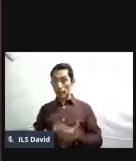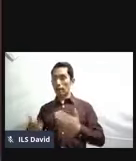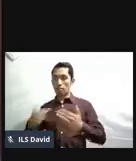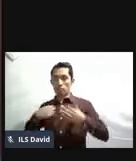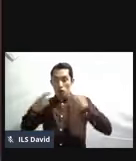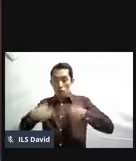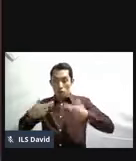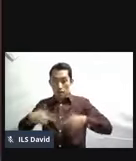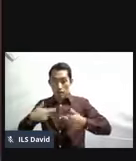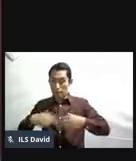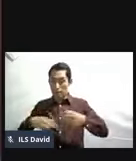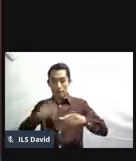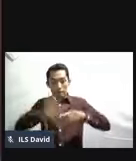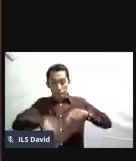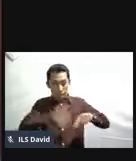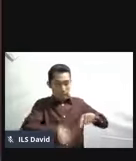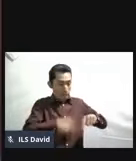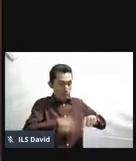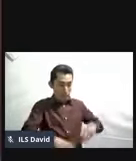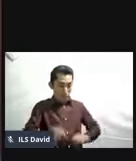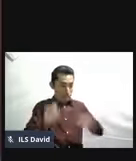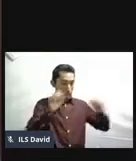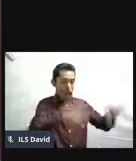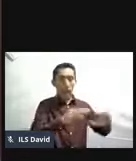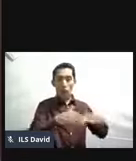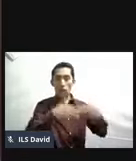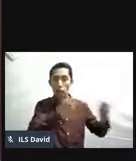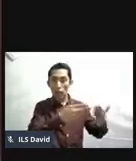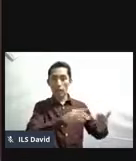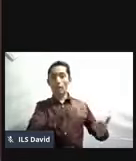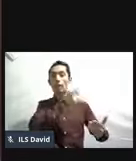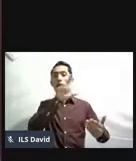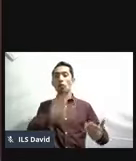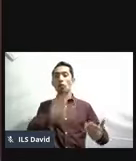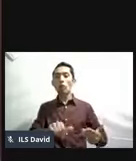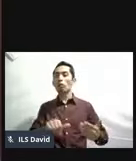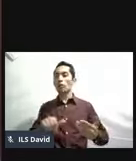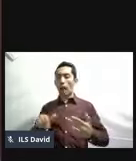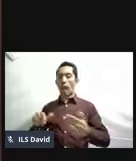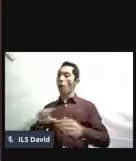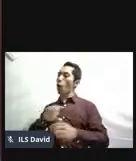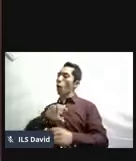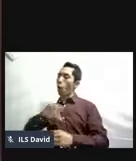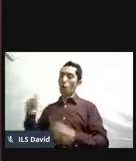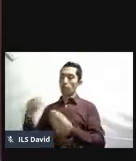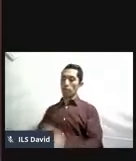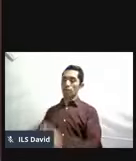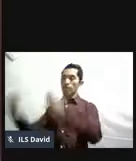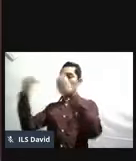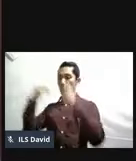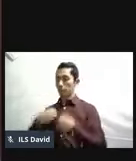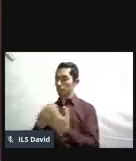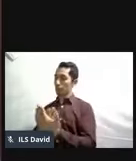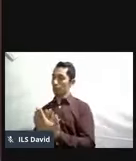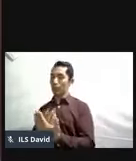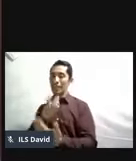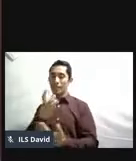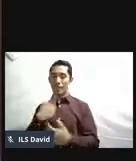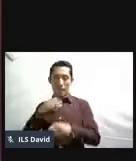lo esperan con otra ropa y entra a su domicilio. Entonces, yo le preguntaba justo en relación a lo que estamos hablando